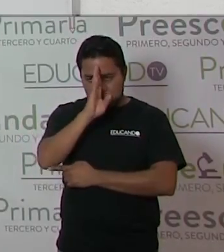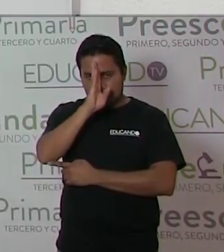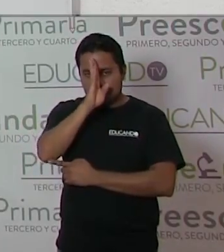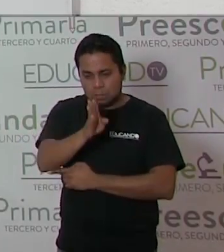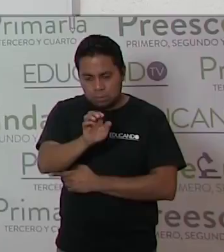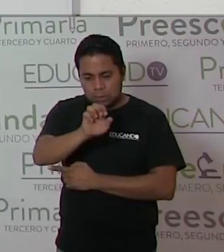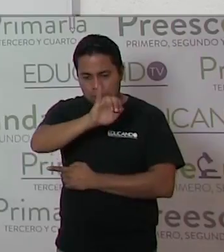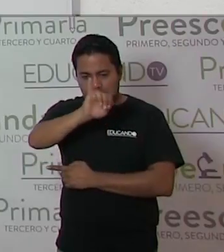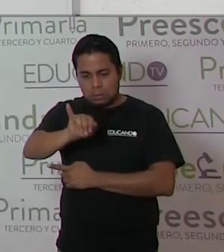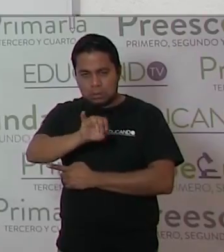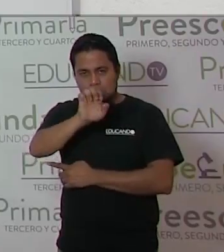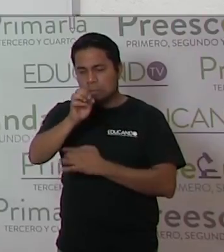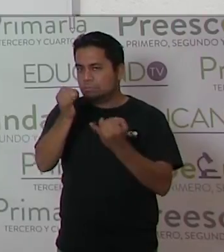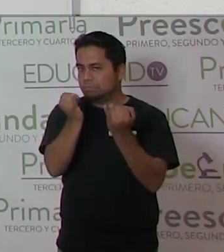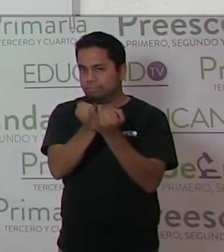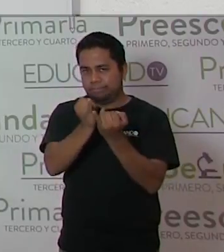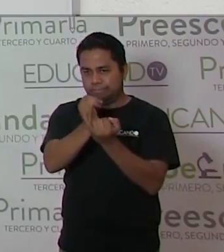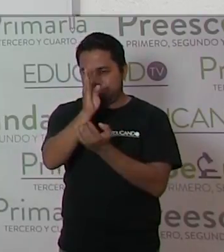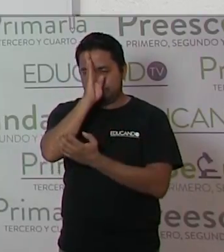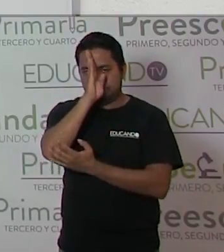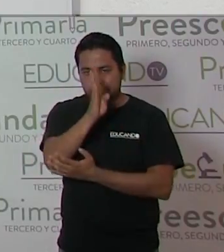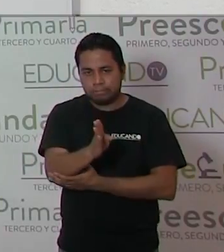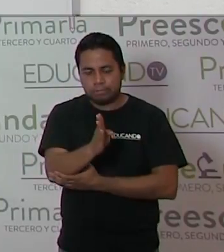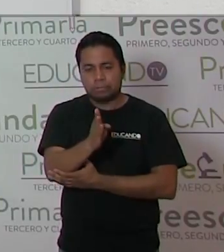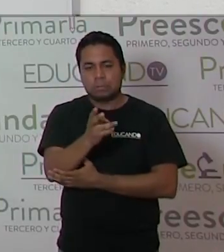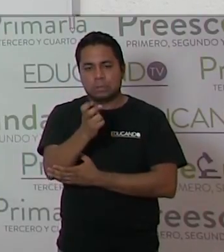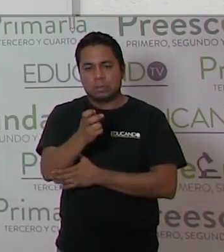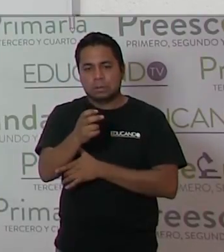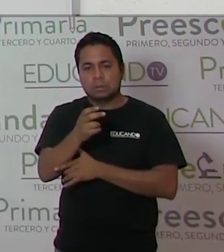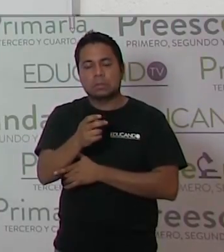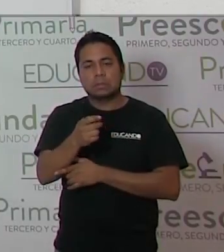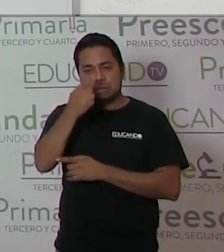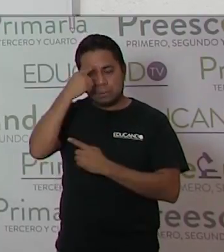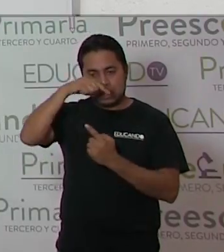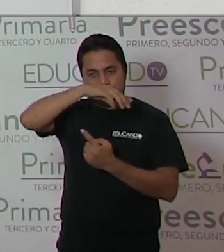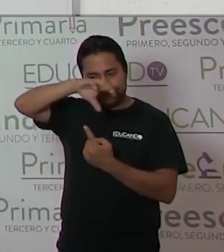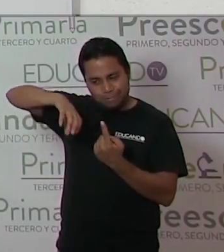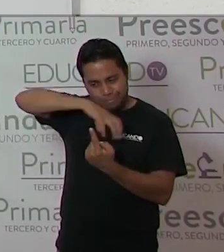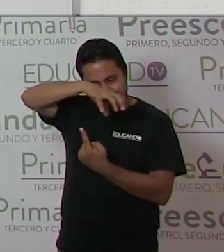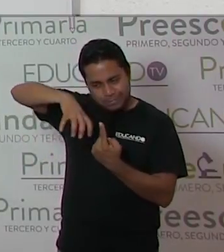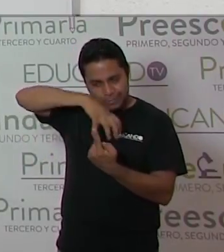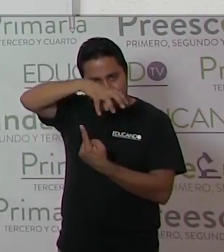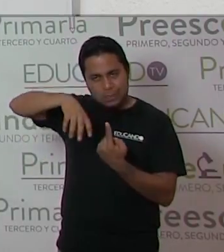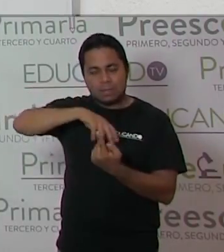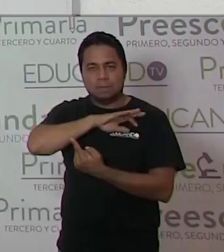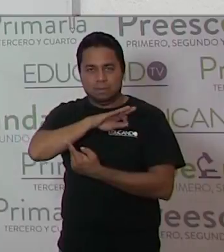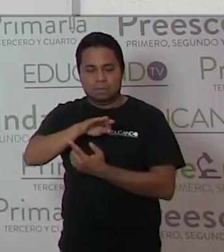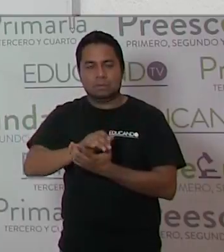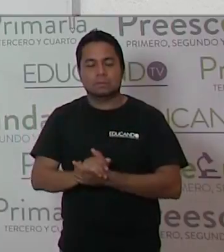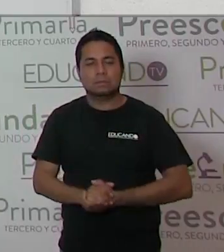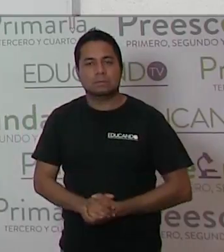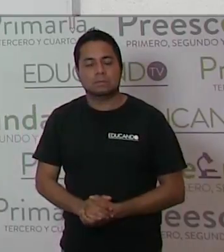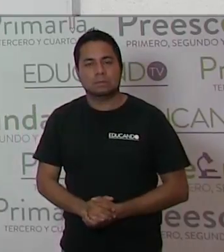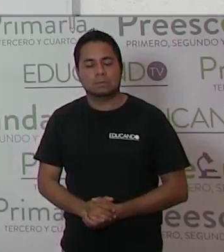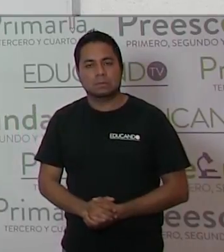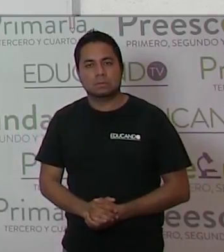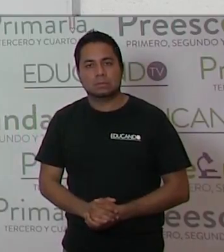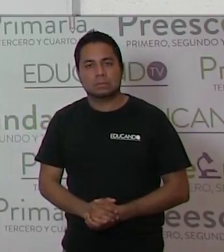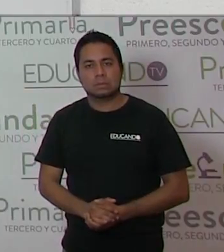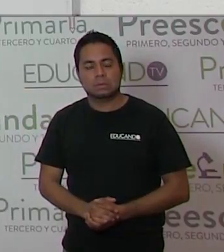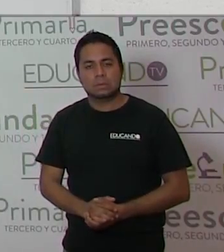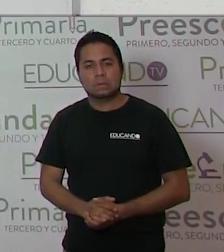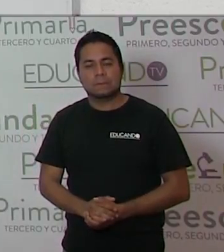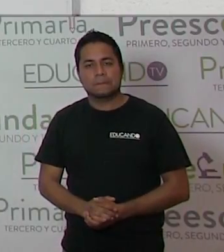eje, ¿sí? Es la base para que pueda girar. Por lo